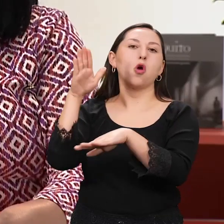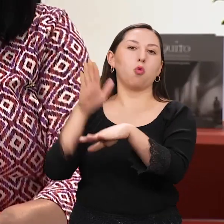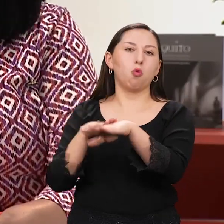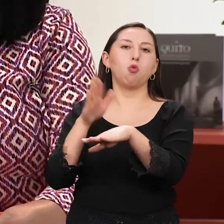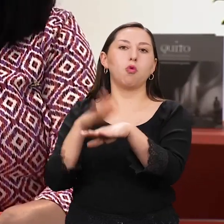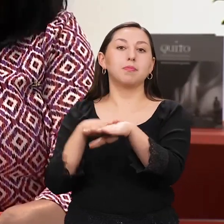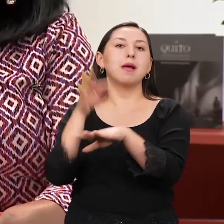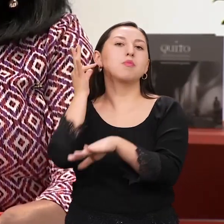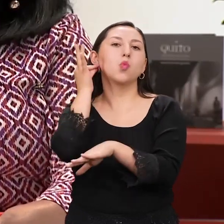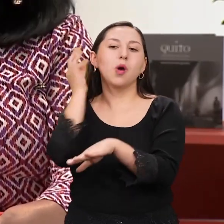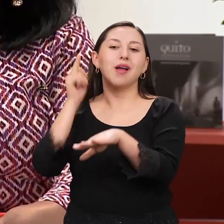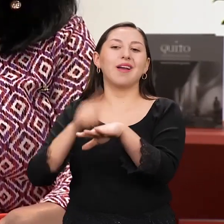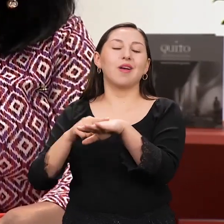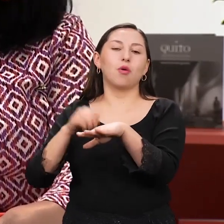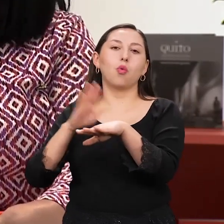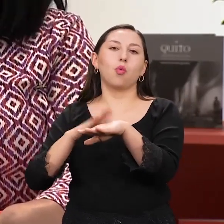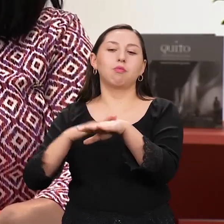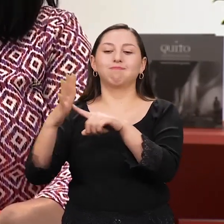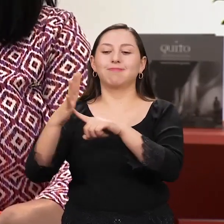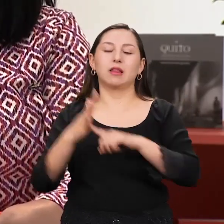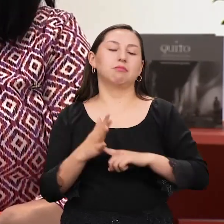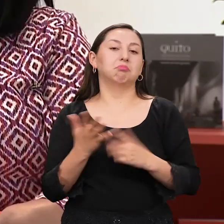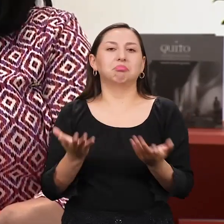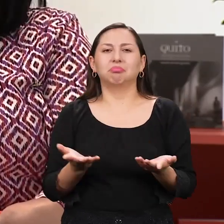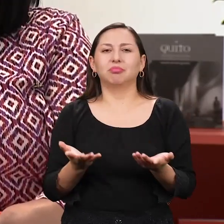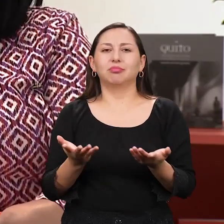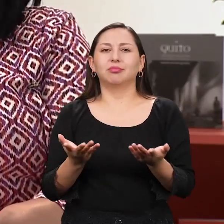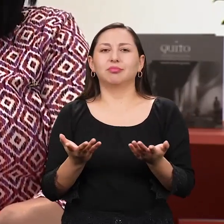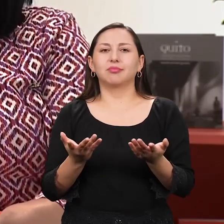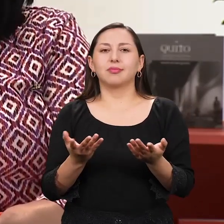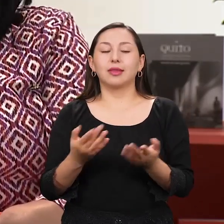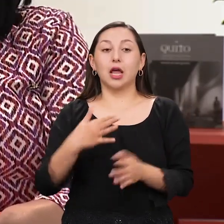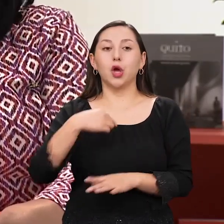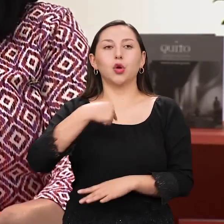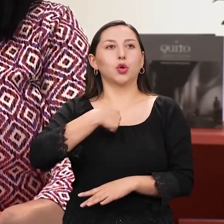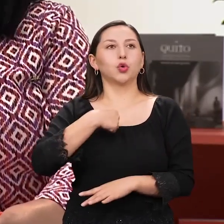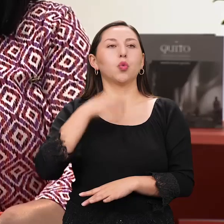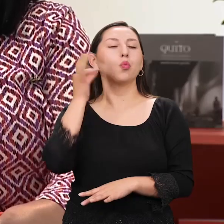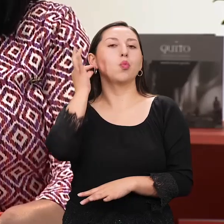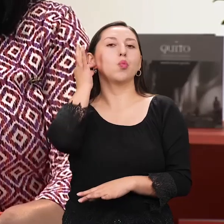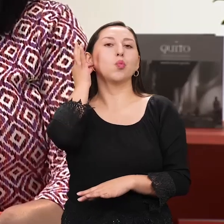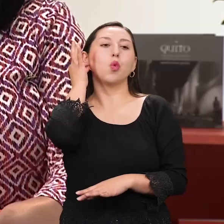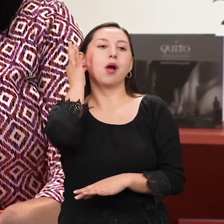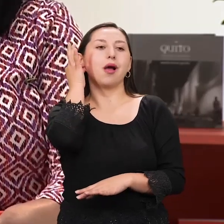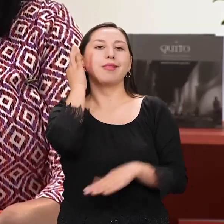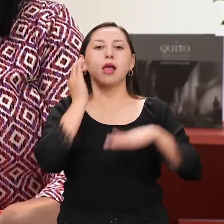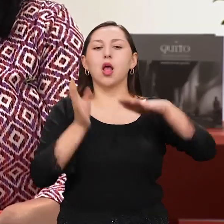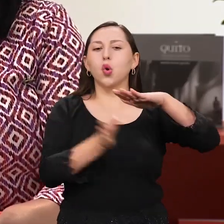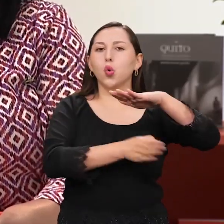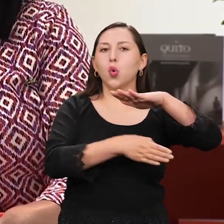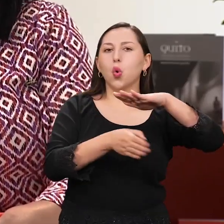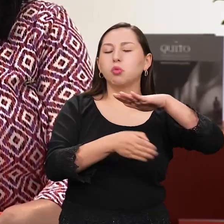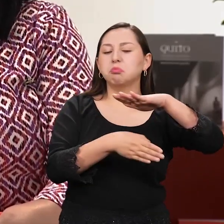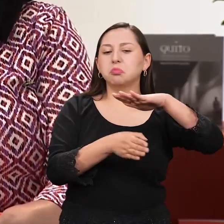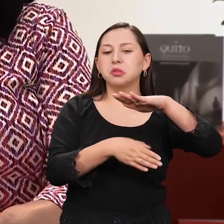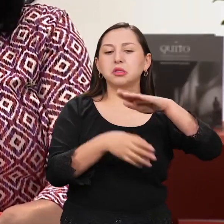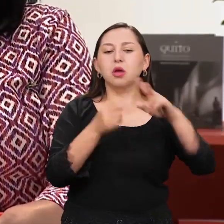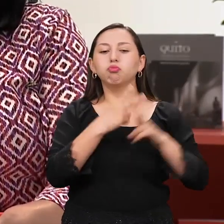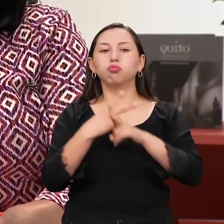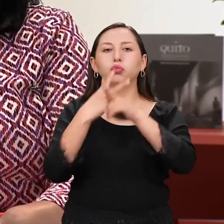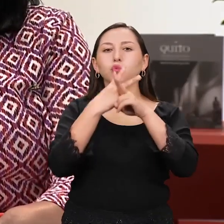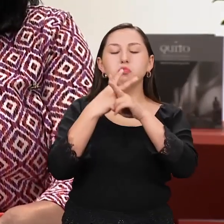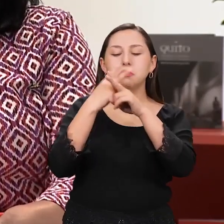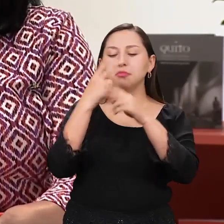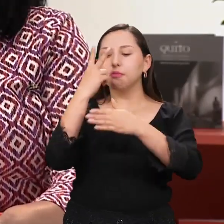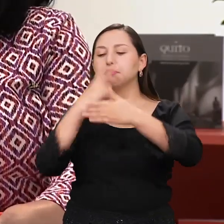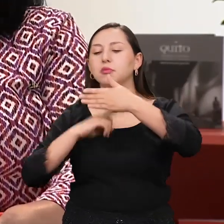víctima. Entonces una buena víctima es aquella mujer bajo un rol o un estereotipo tradicional, digamos conservador, pero es